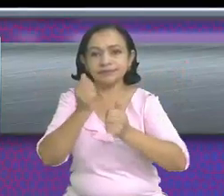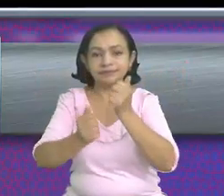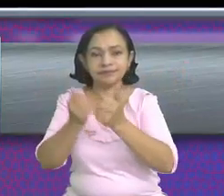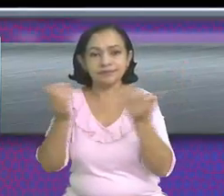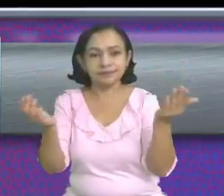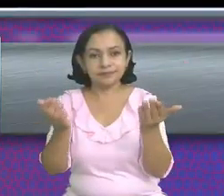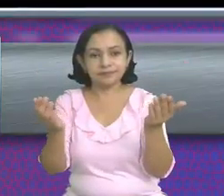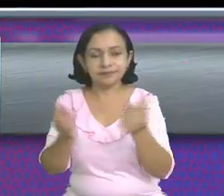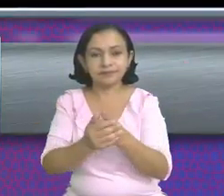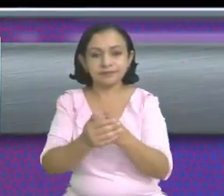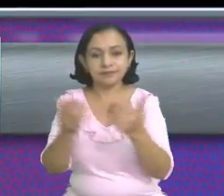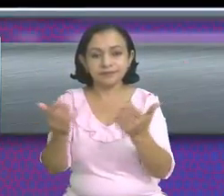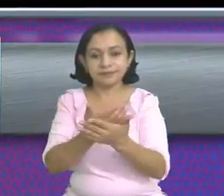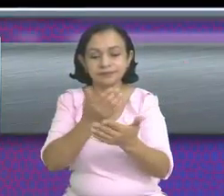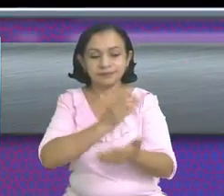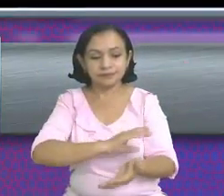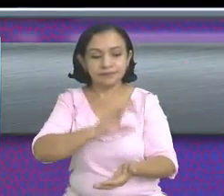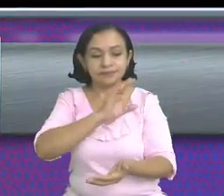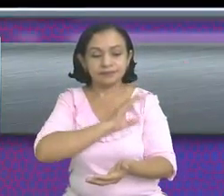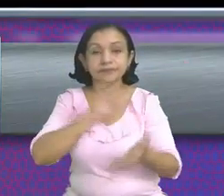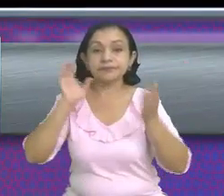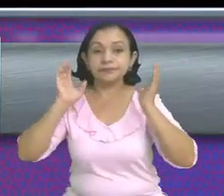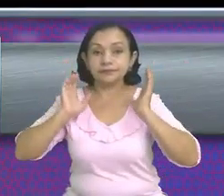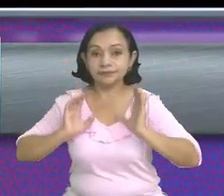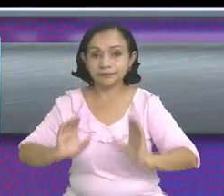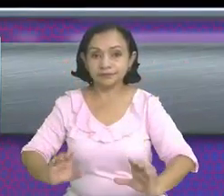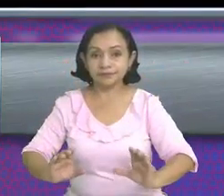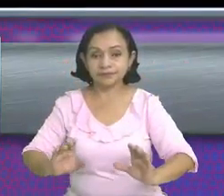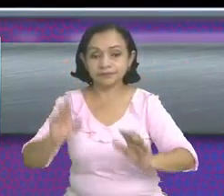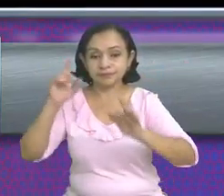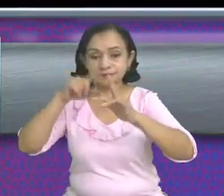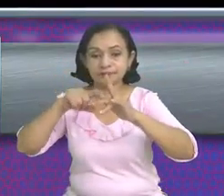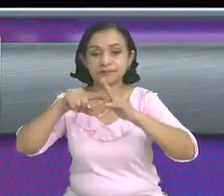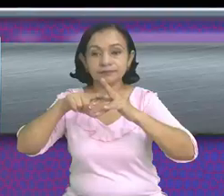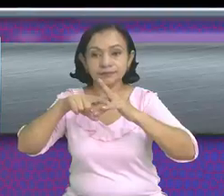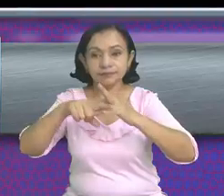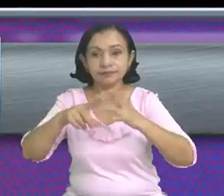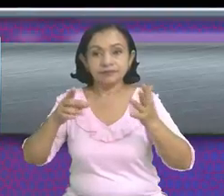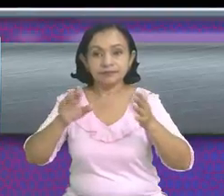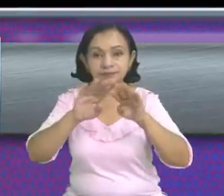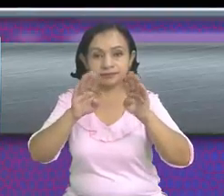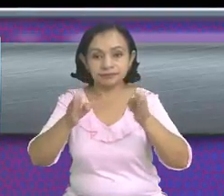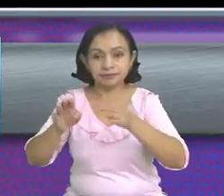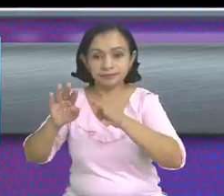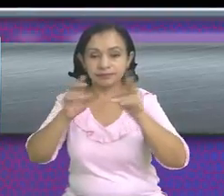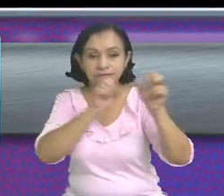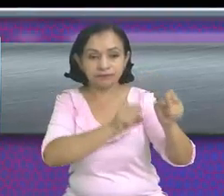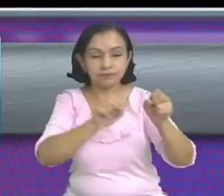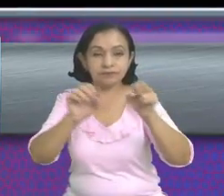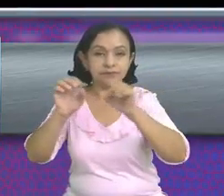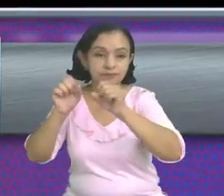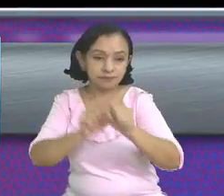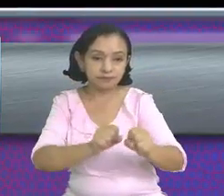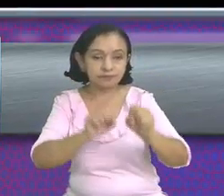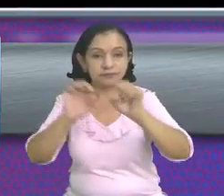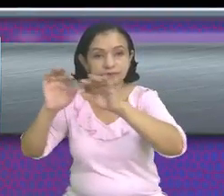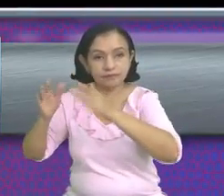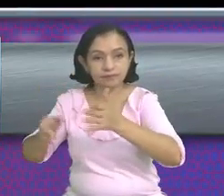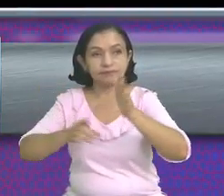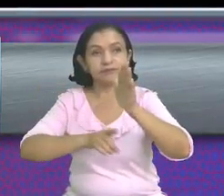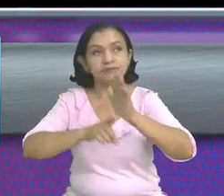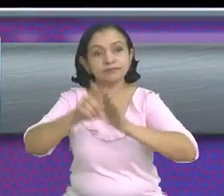rechazo a las nuevas características físicas y psicológicas también que ellas van desarrollando, y ellos, porque también los